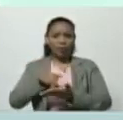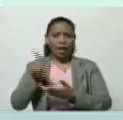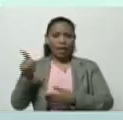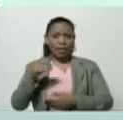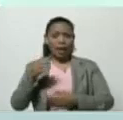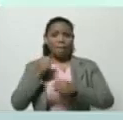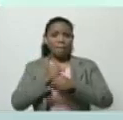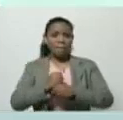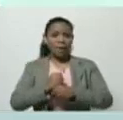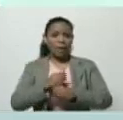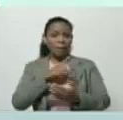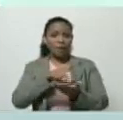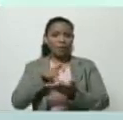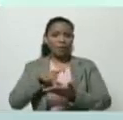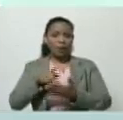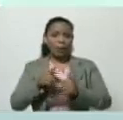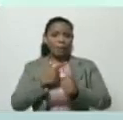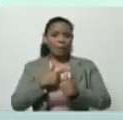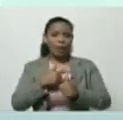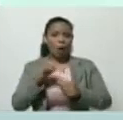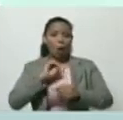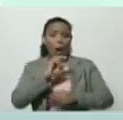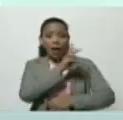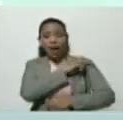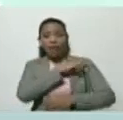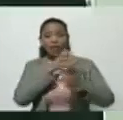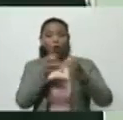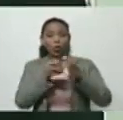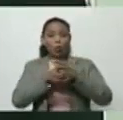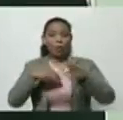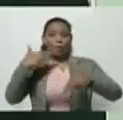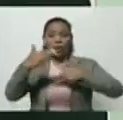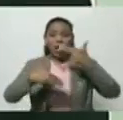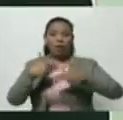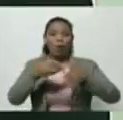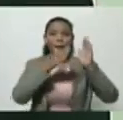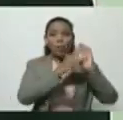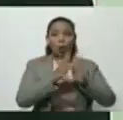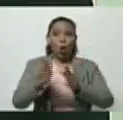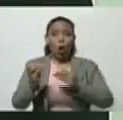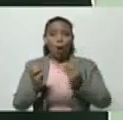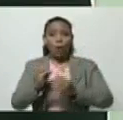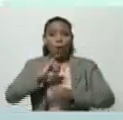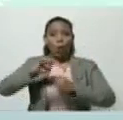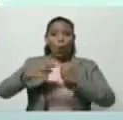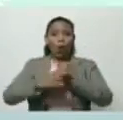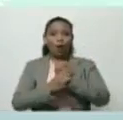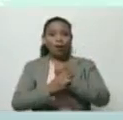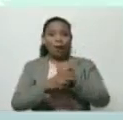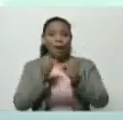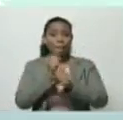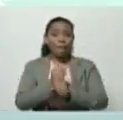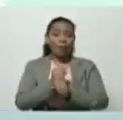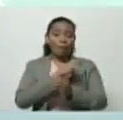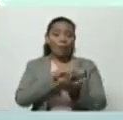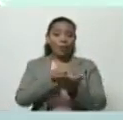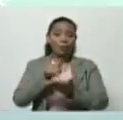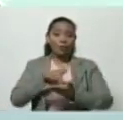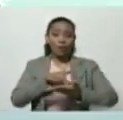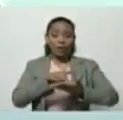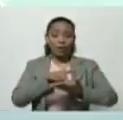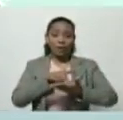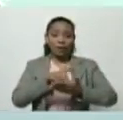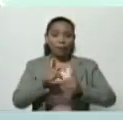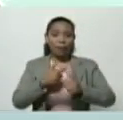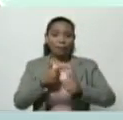primarias. O jefes de bandas de delincuencia organizada como Juanito Alimaña, que esperan participar en las